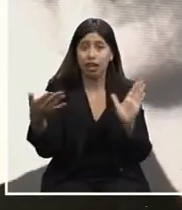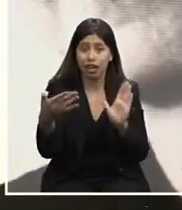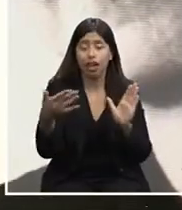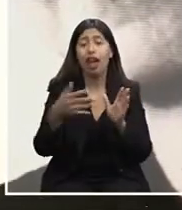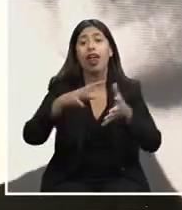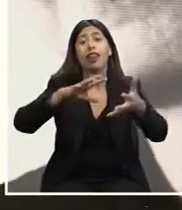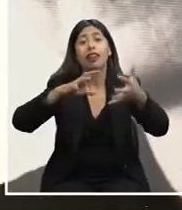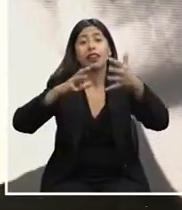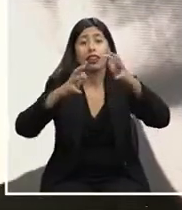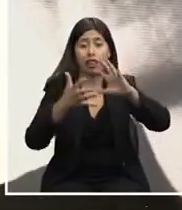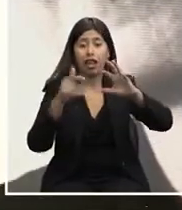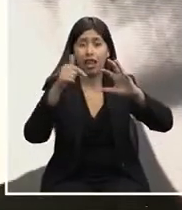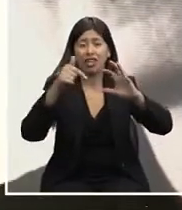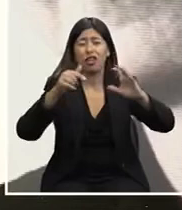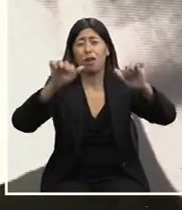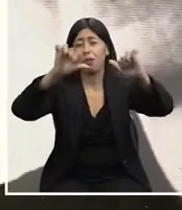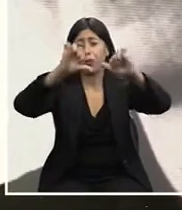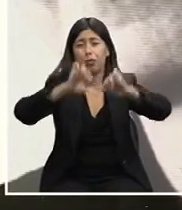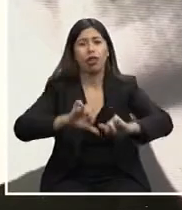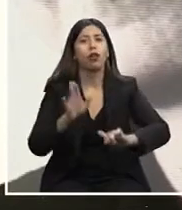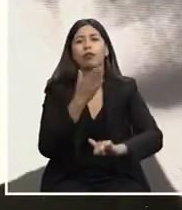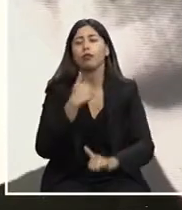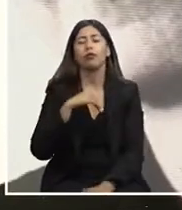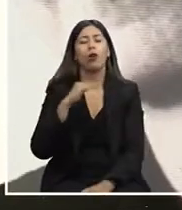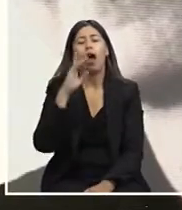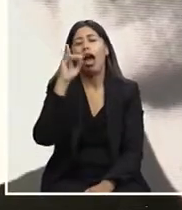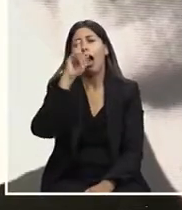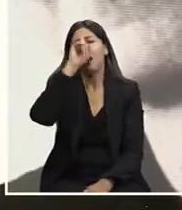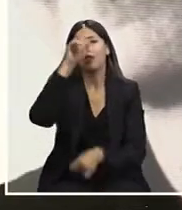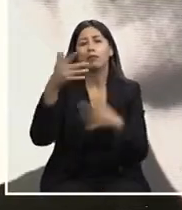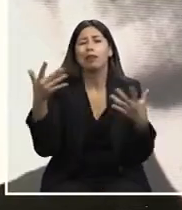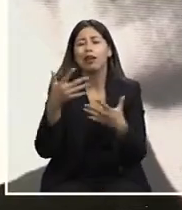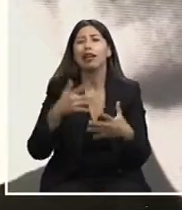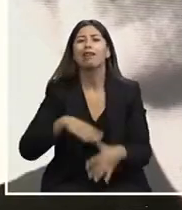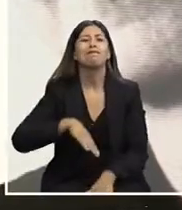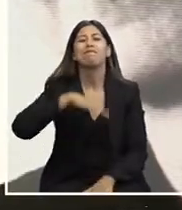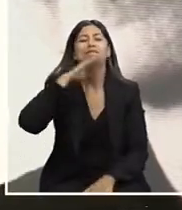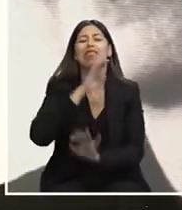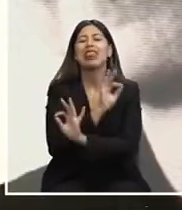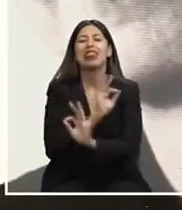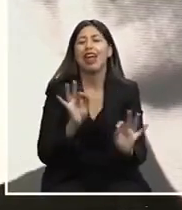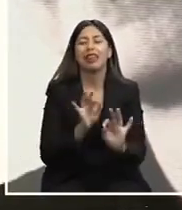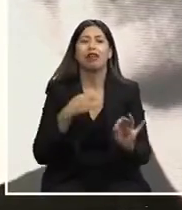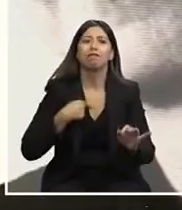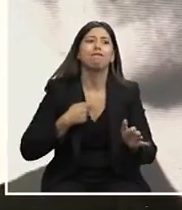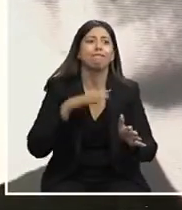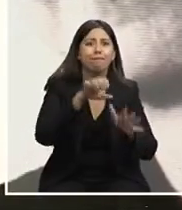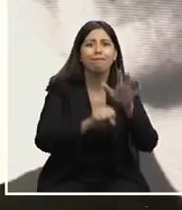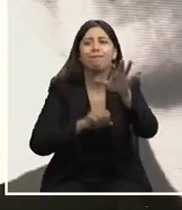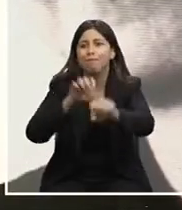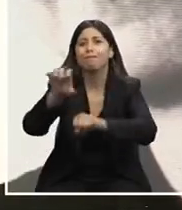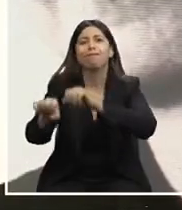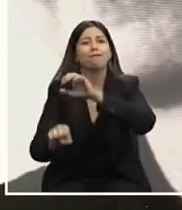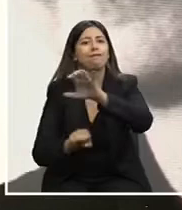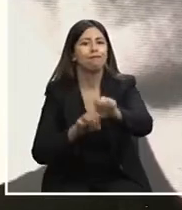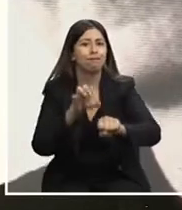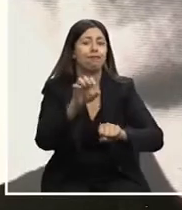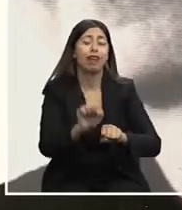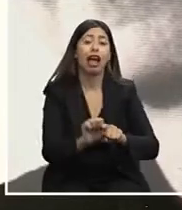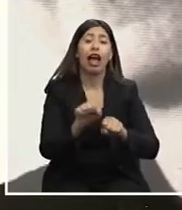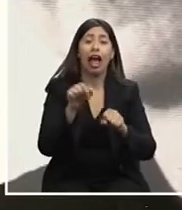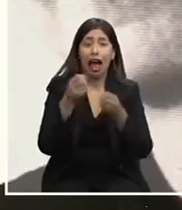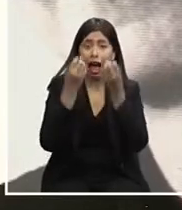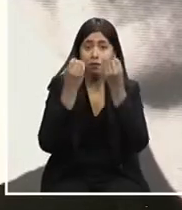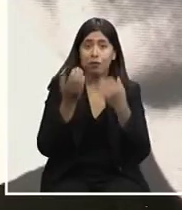la insaciabilidad a la que estamos predispuestos. Aprender a controlar esta parte de nuestra naturaleza parece ser